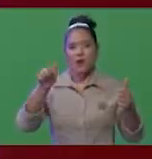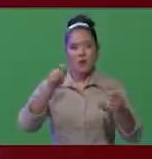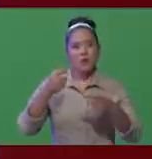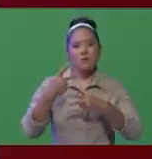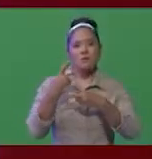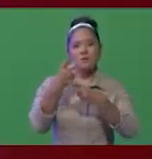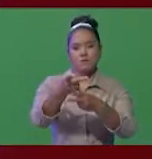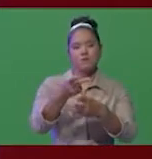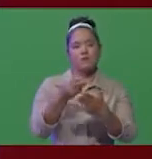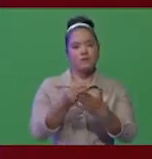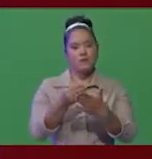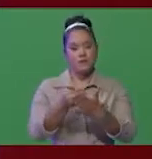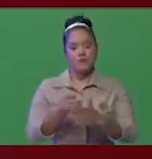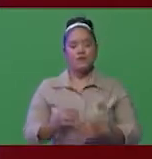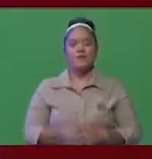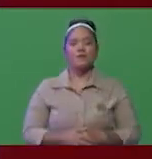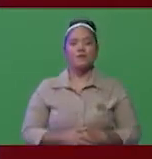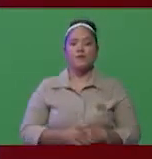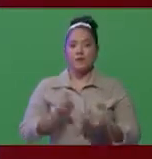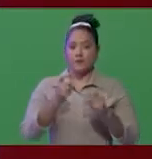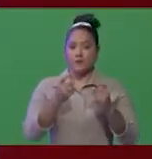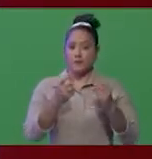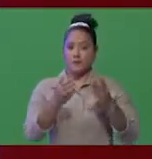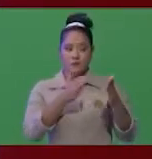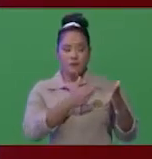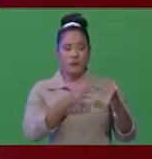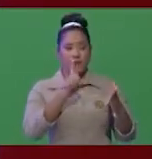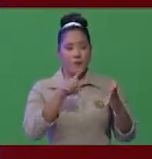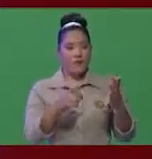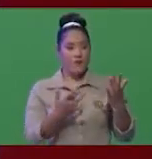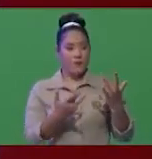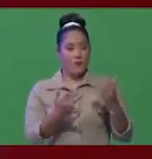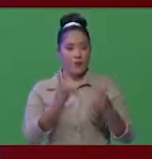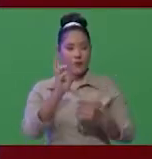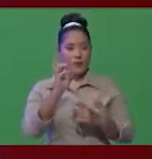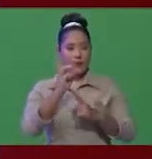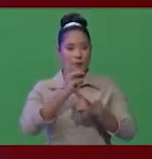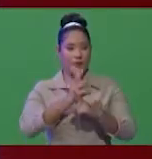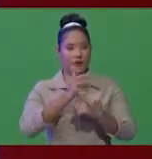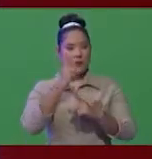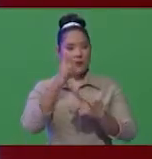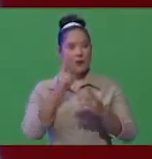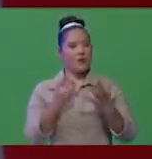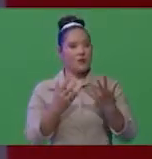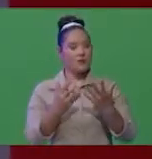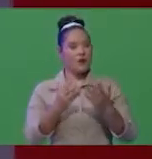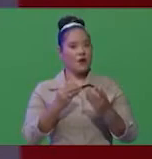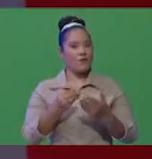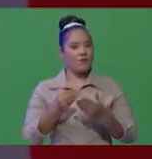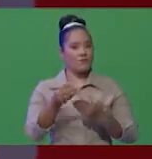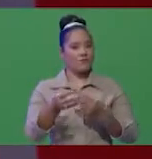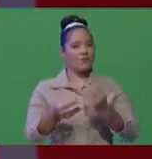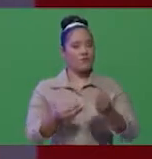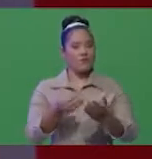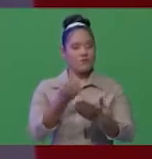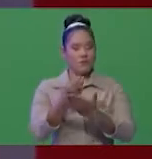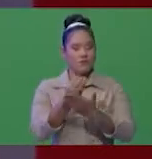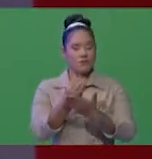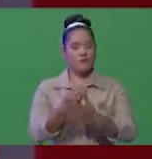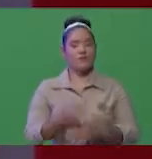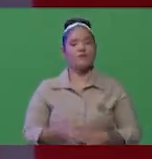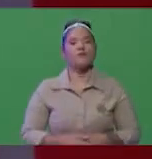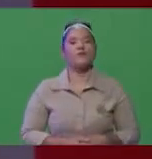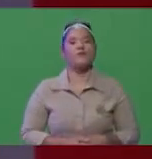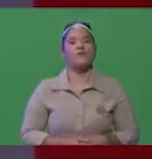Pero, de lo contrario, tienes que esperar 6 meses para hacer uso de lo que son los beneficios de los créditos a nivel ya